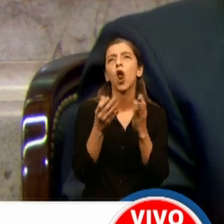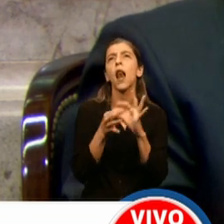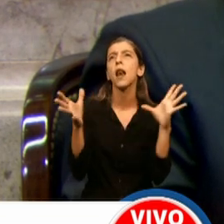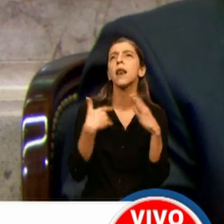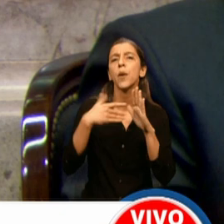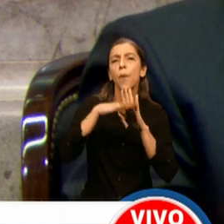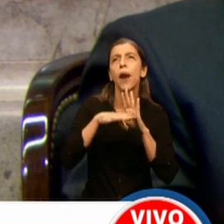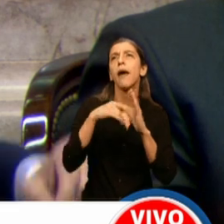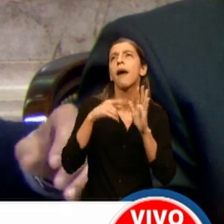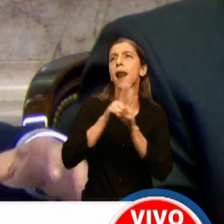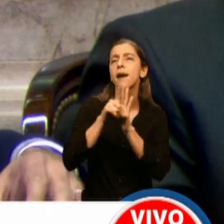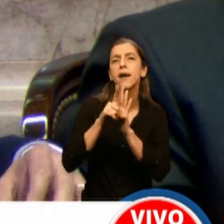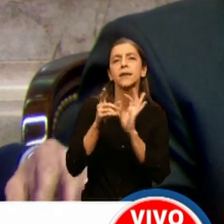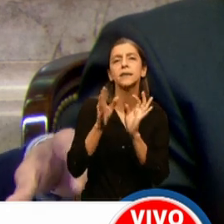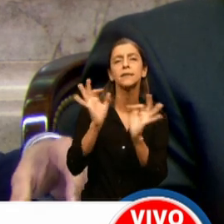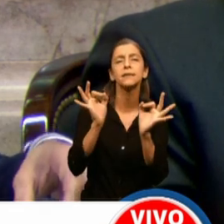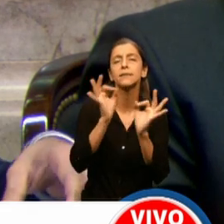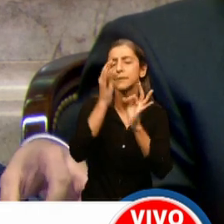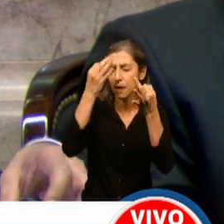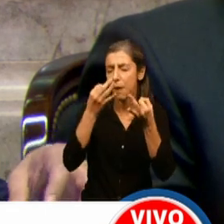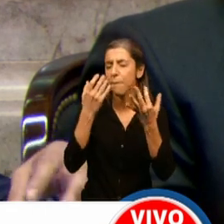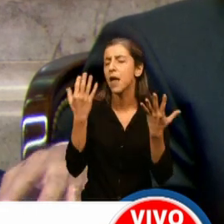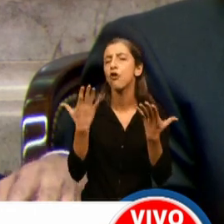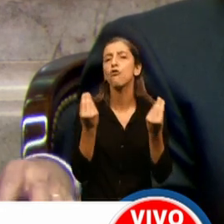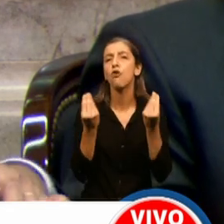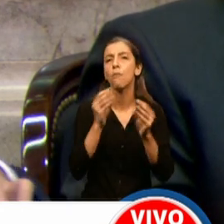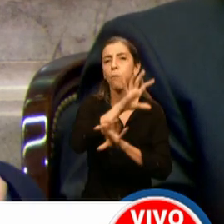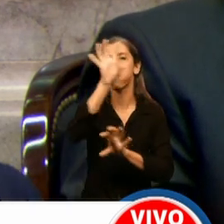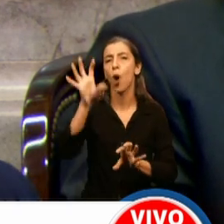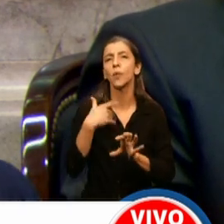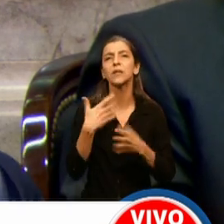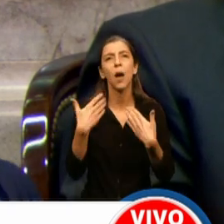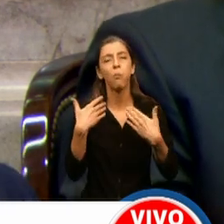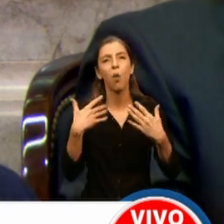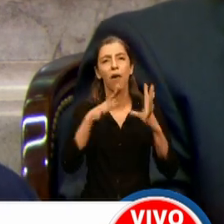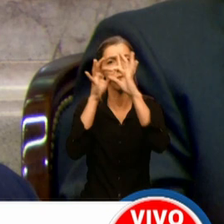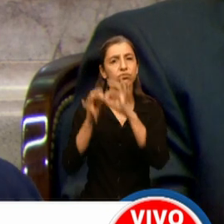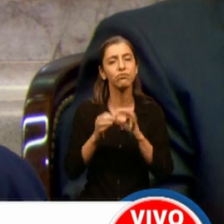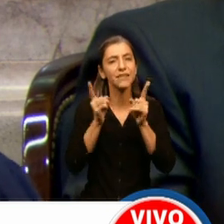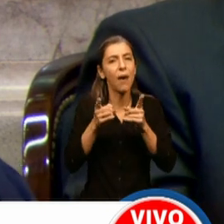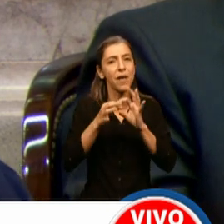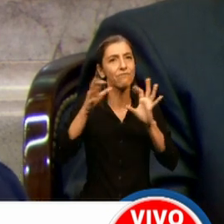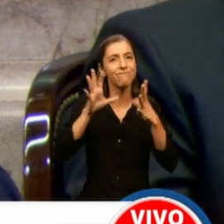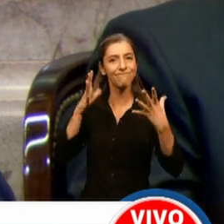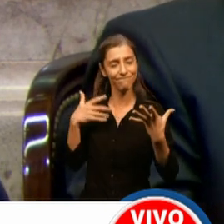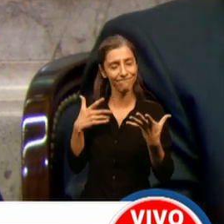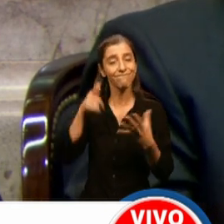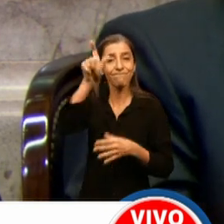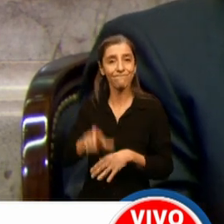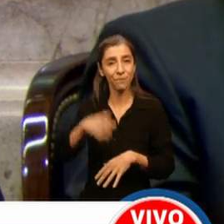transige a las diferencias y relaciones de las provincias fue en definitiva uno de los grandes libertadores